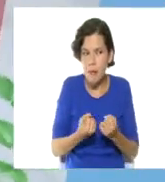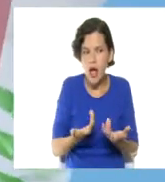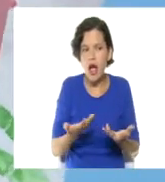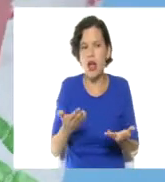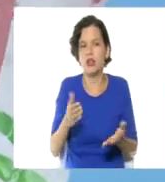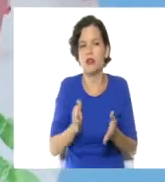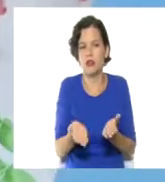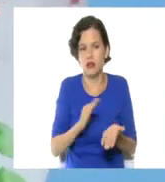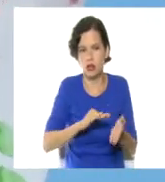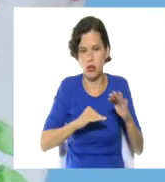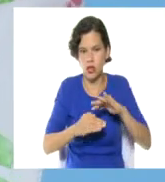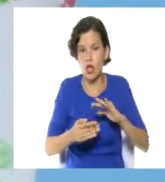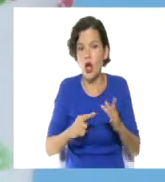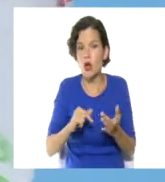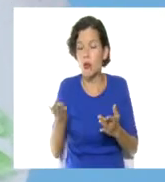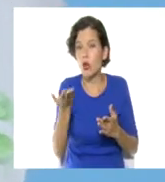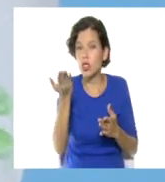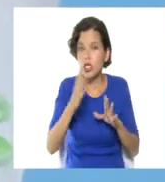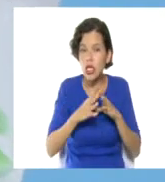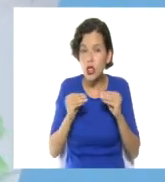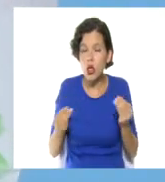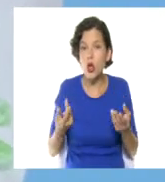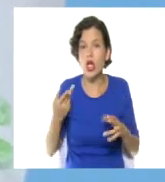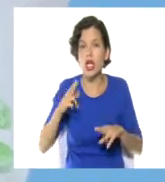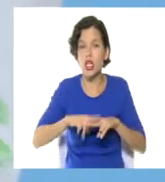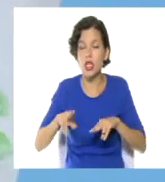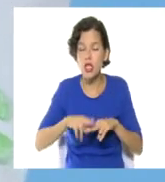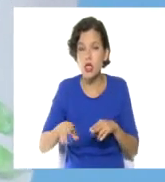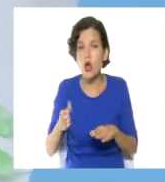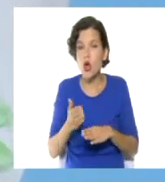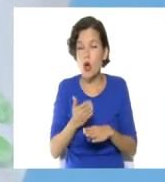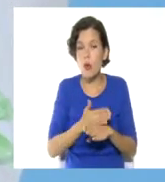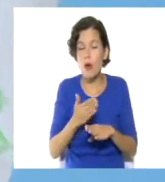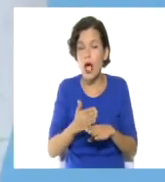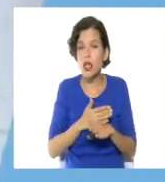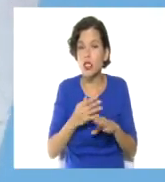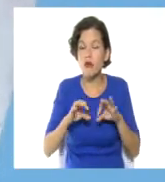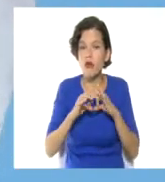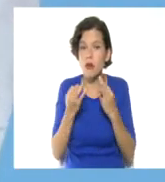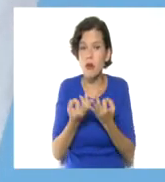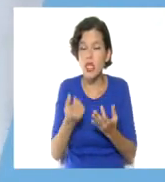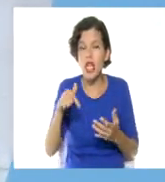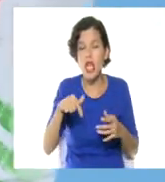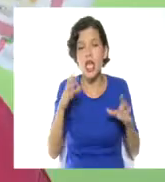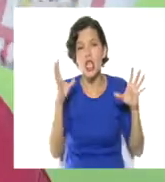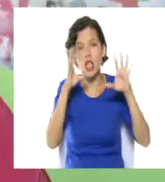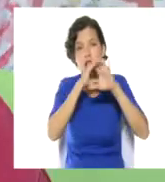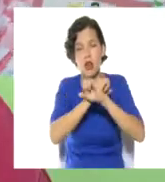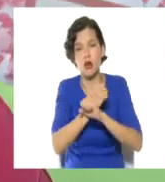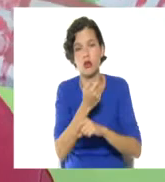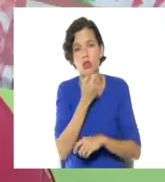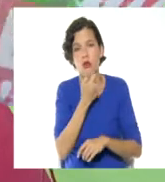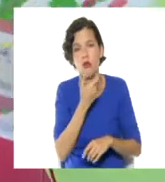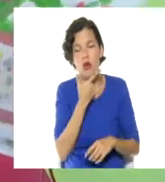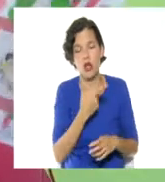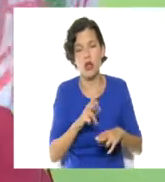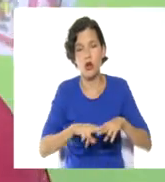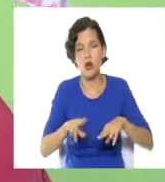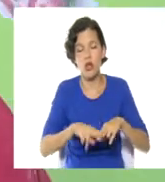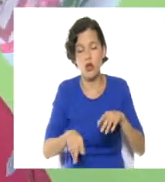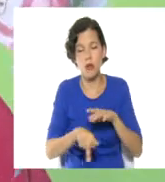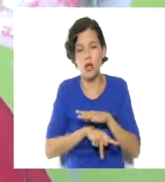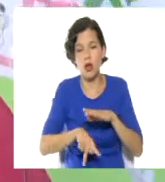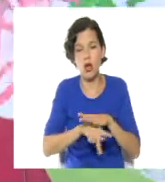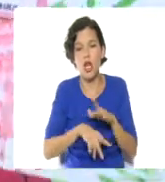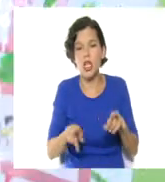de todo esto es que el niño y la niña compartan en familia esta Nochebuena. Con nuestros niños y niñas de preescolar también